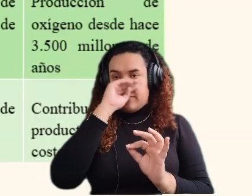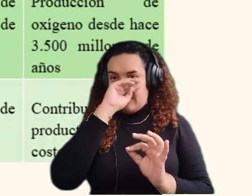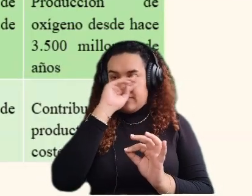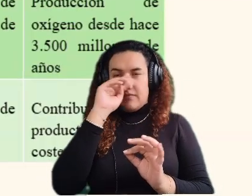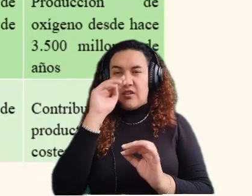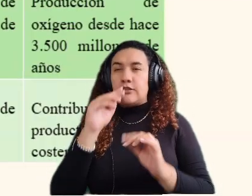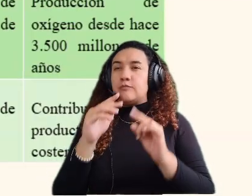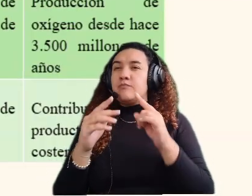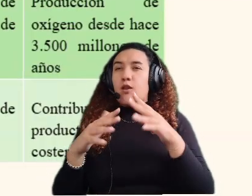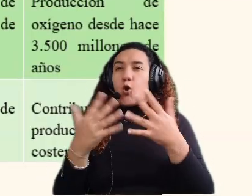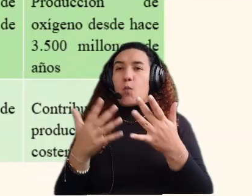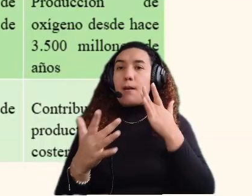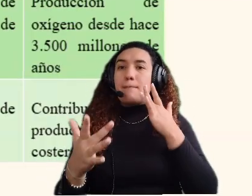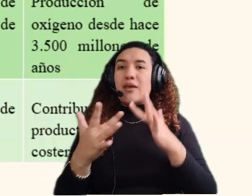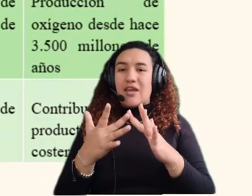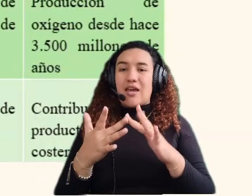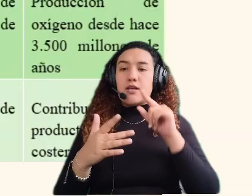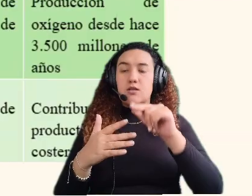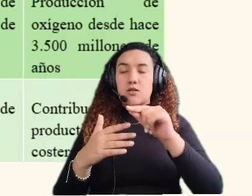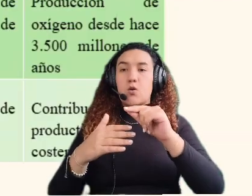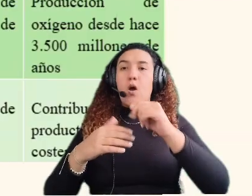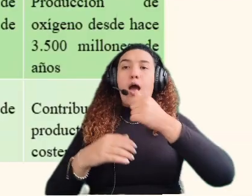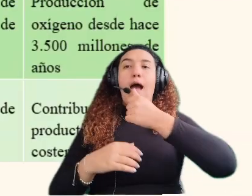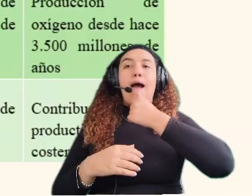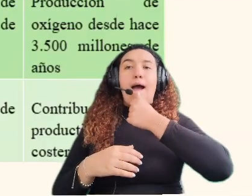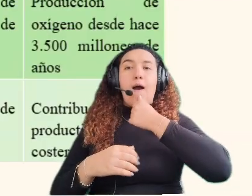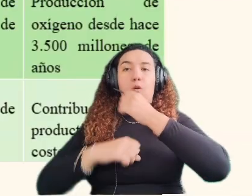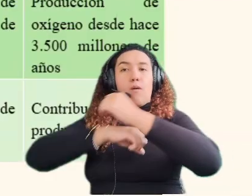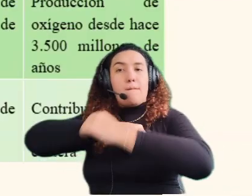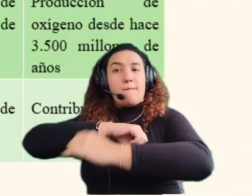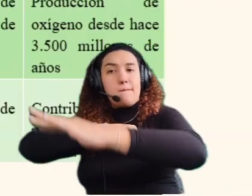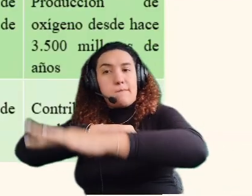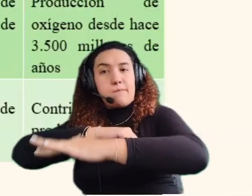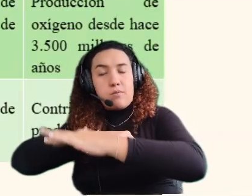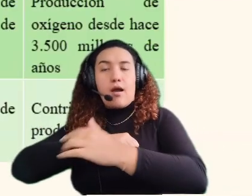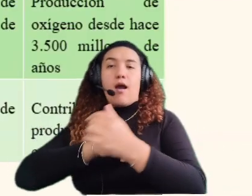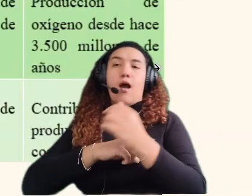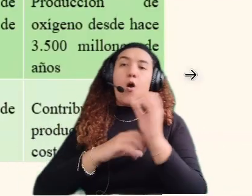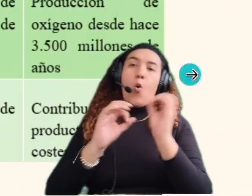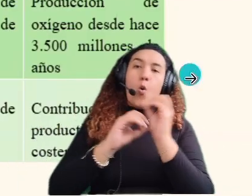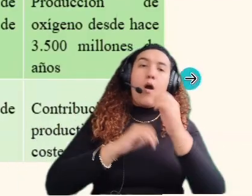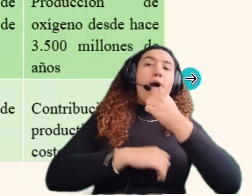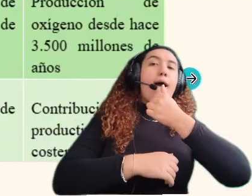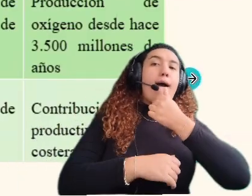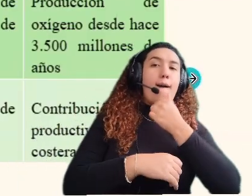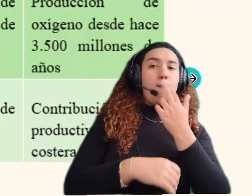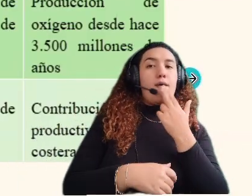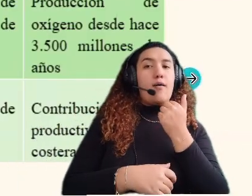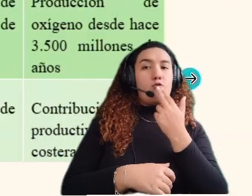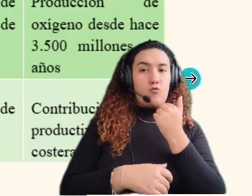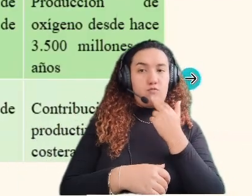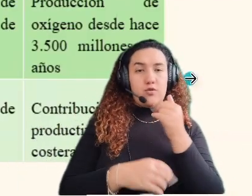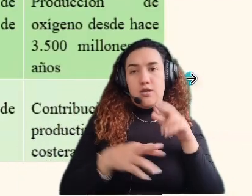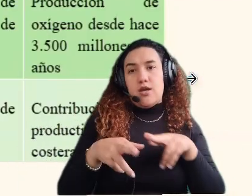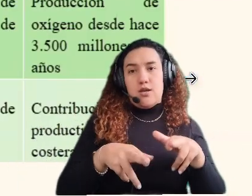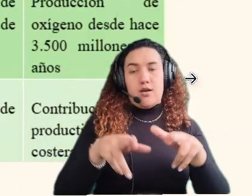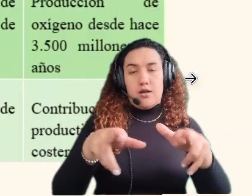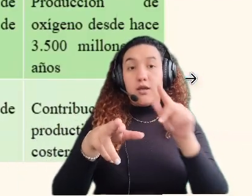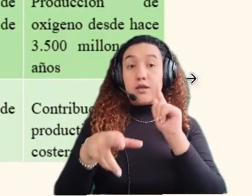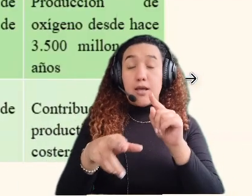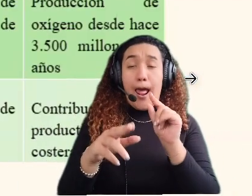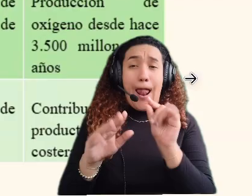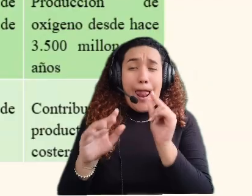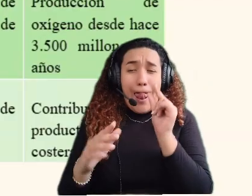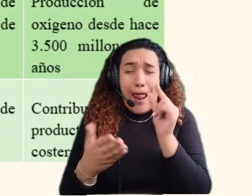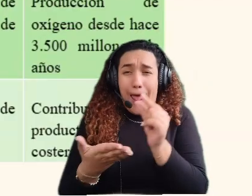unicelulares que viven suspendidos en los ambientes acuáticos, marinos y de agua dulce. A pesar de este tamaño diminuto,